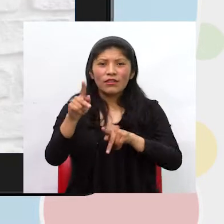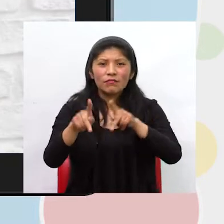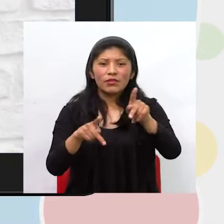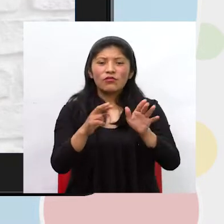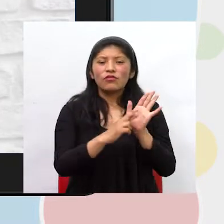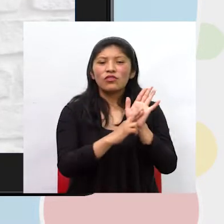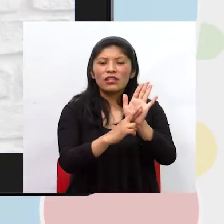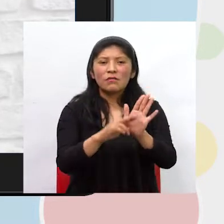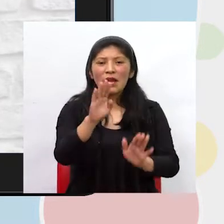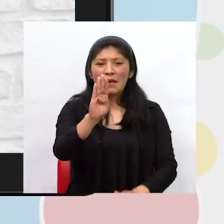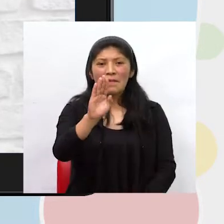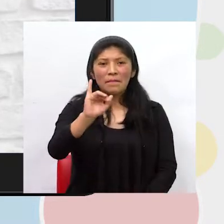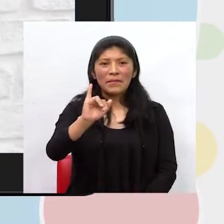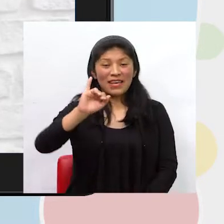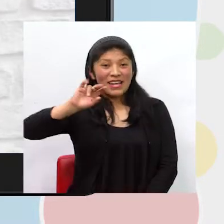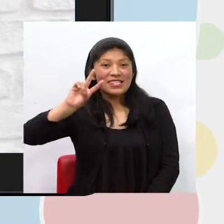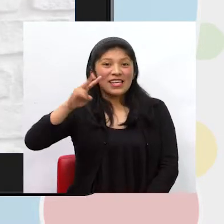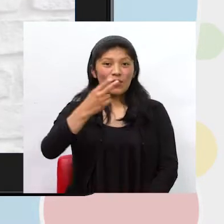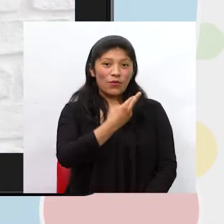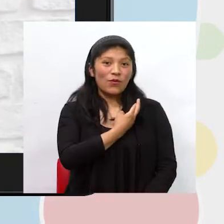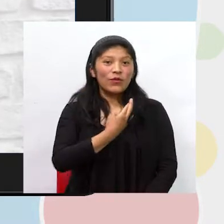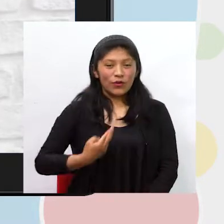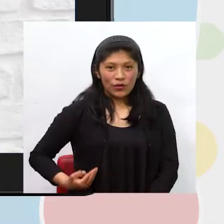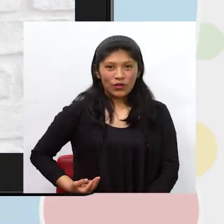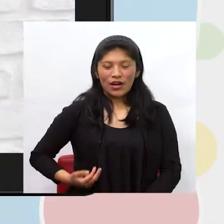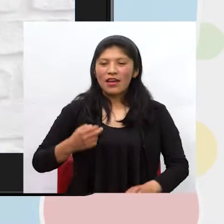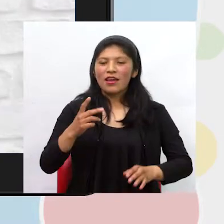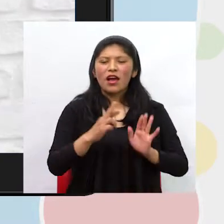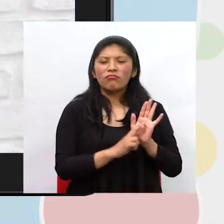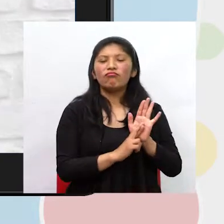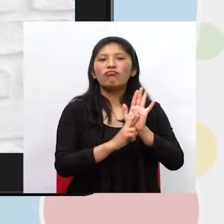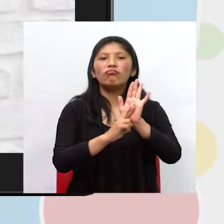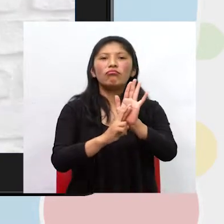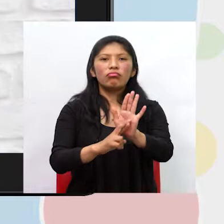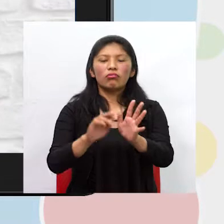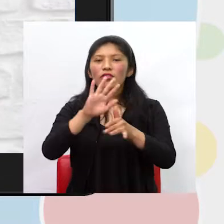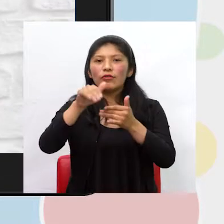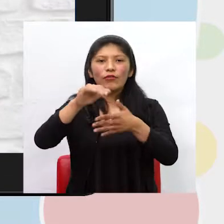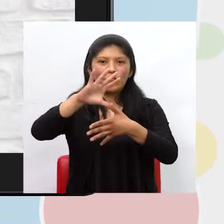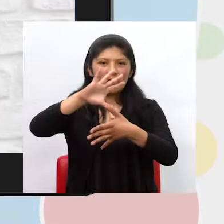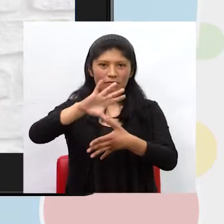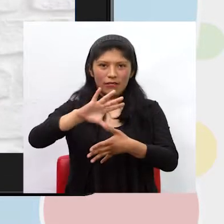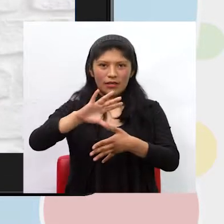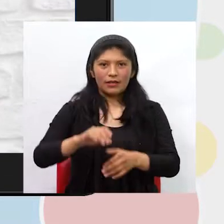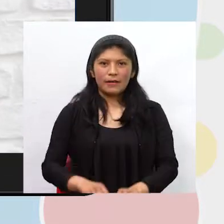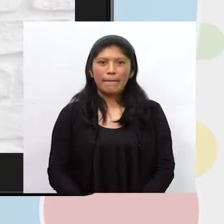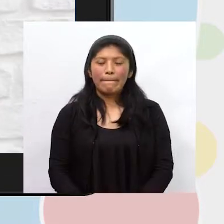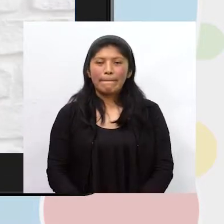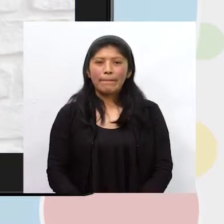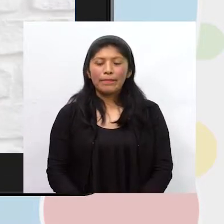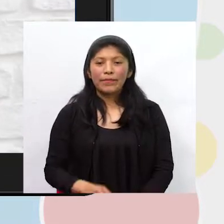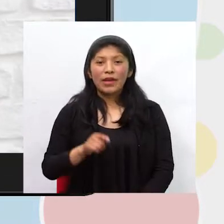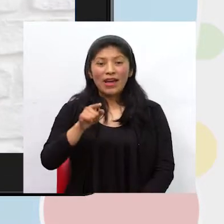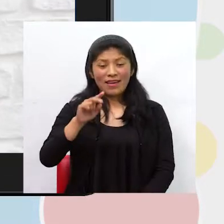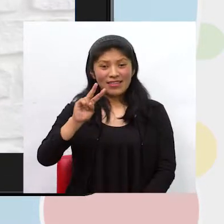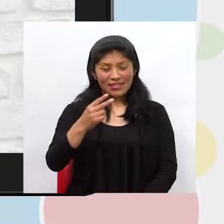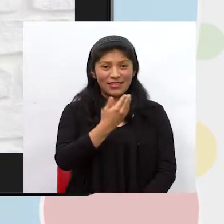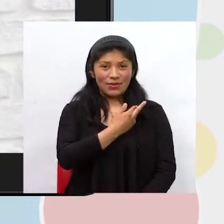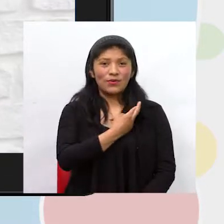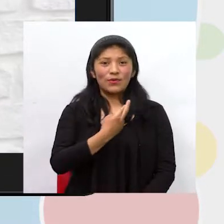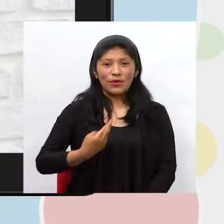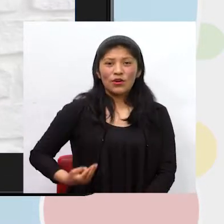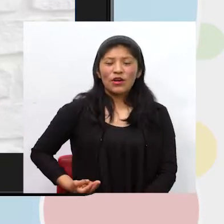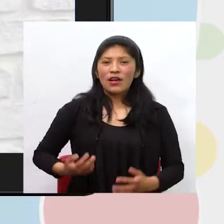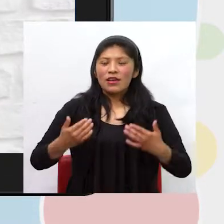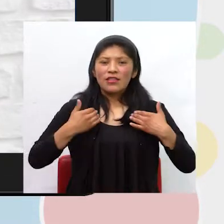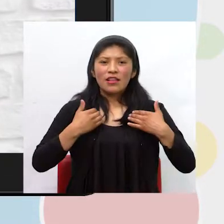virrey era el representante directo del rey en tierras americanas. Un virrey